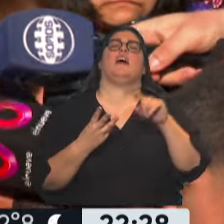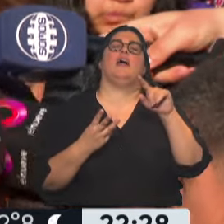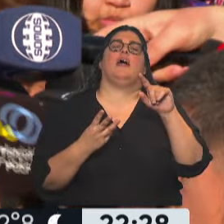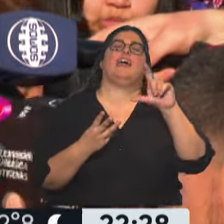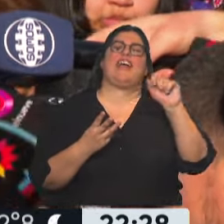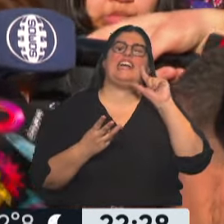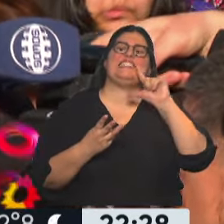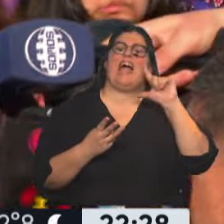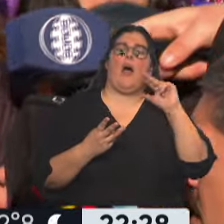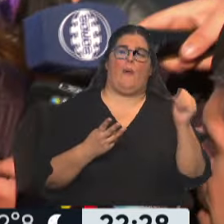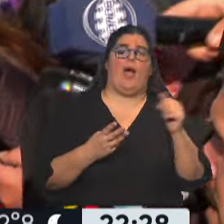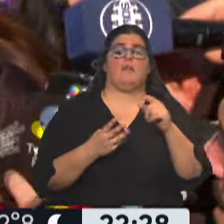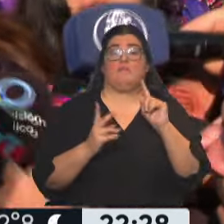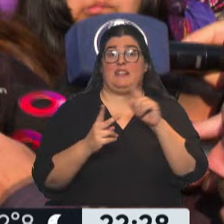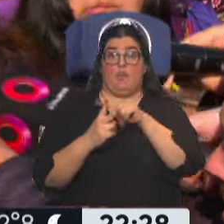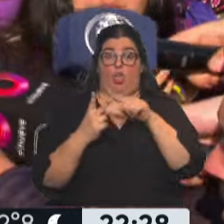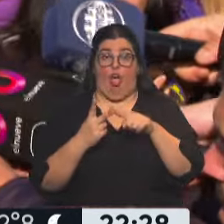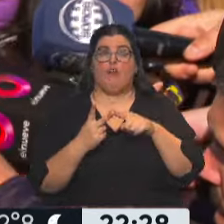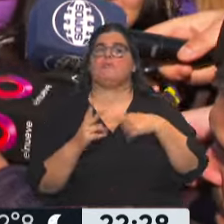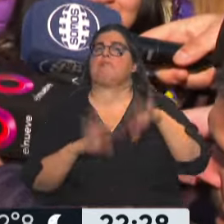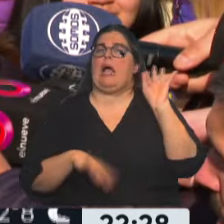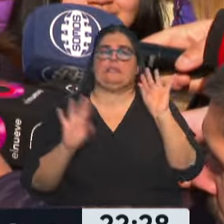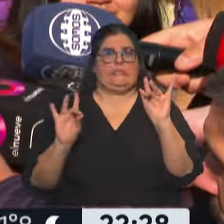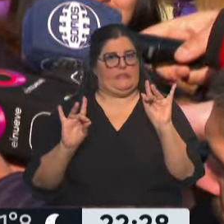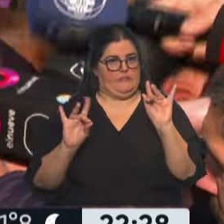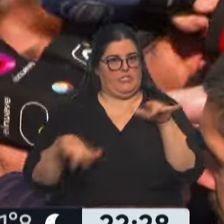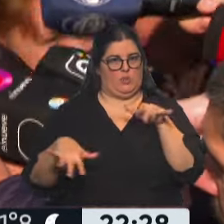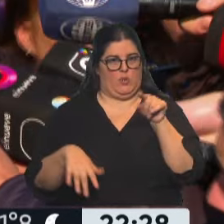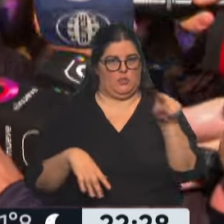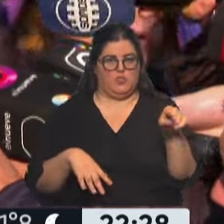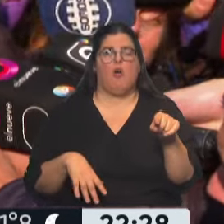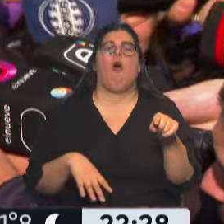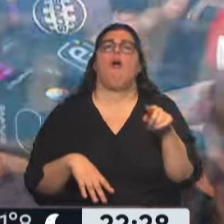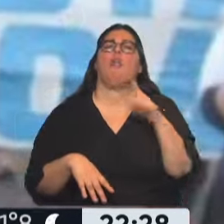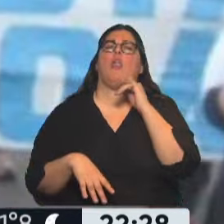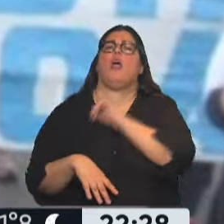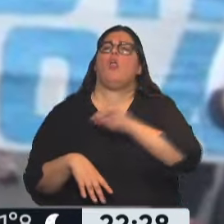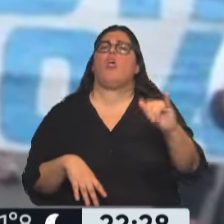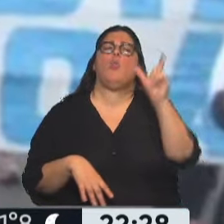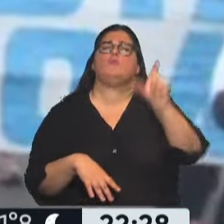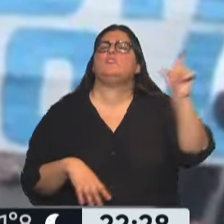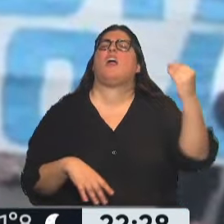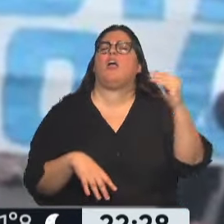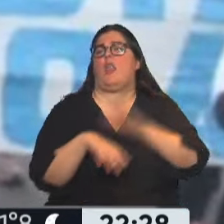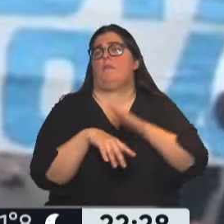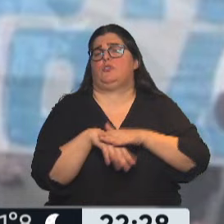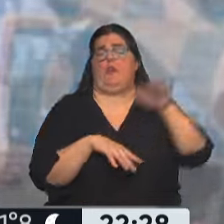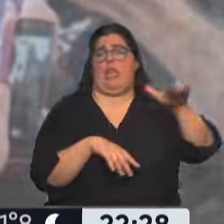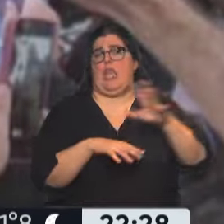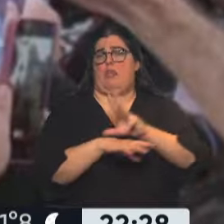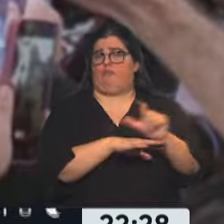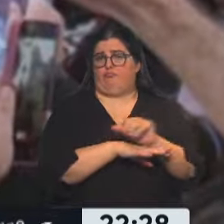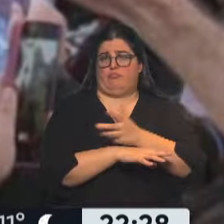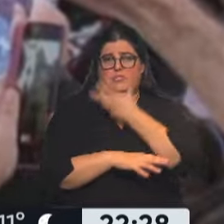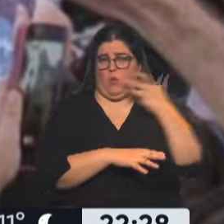detenidos más complicados en la causa, en la que se los acusa del delito de sustracción de menores. Para la jueza Penzo,